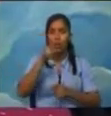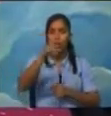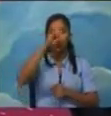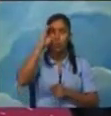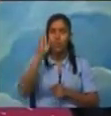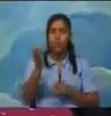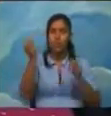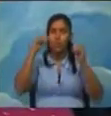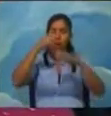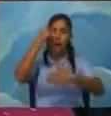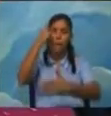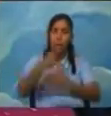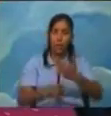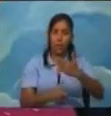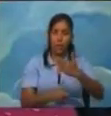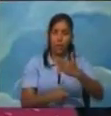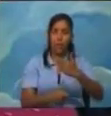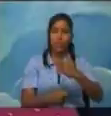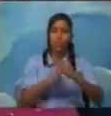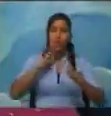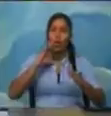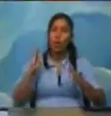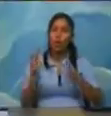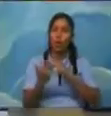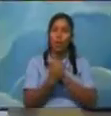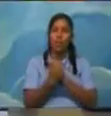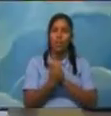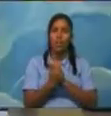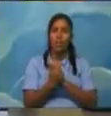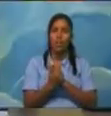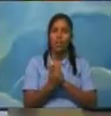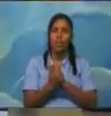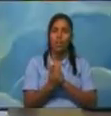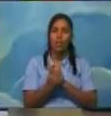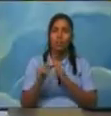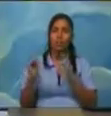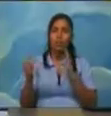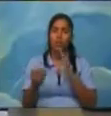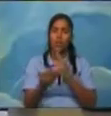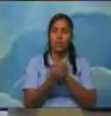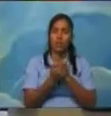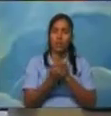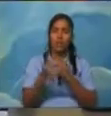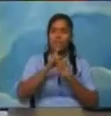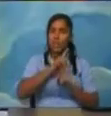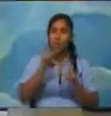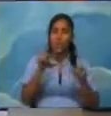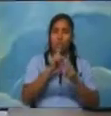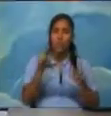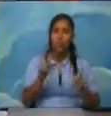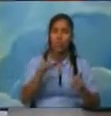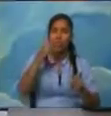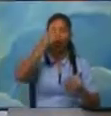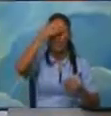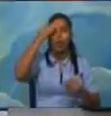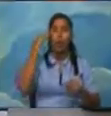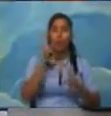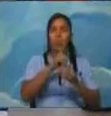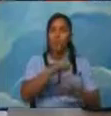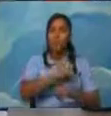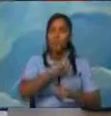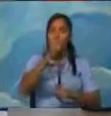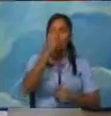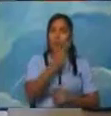ha prohibido. Guardaos, guárdense, no os olvidéis